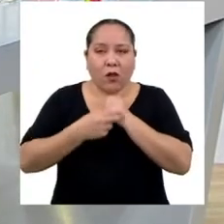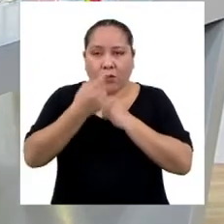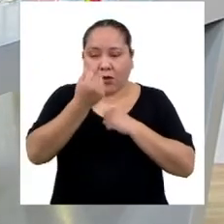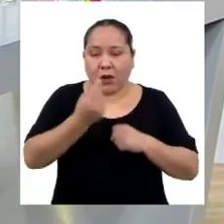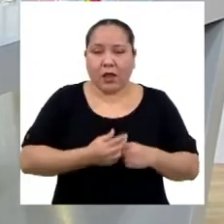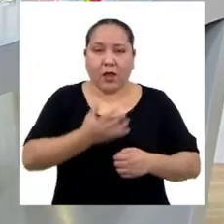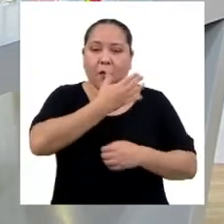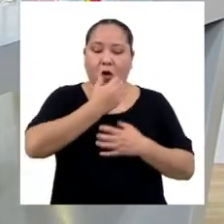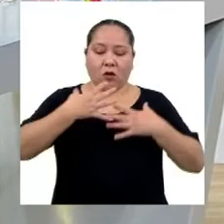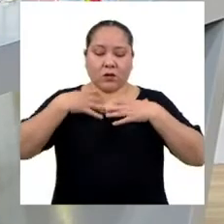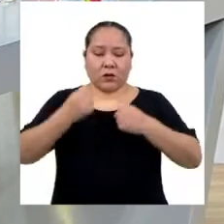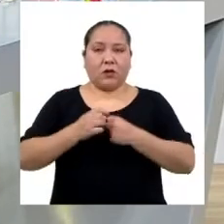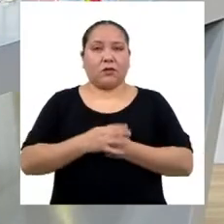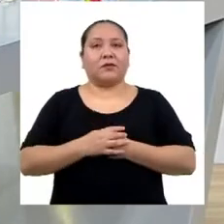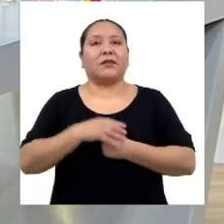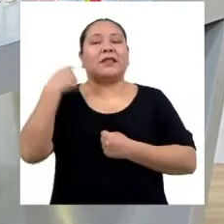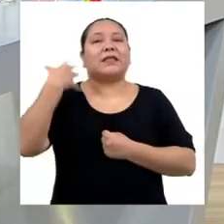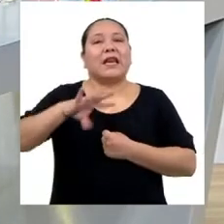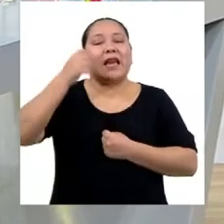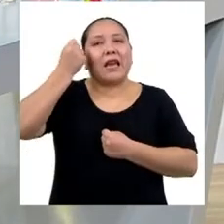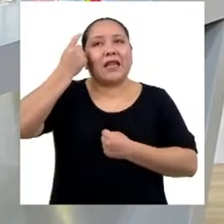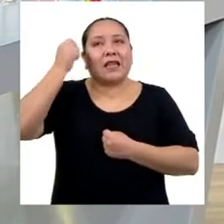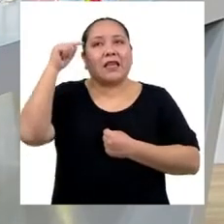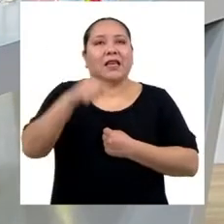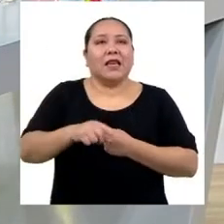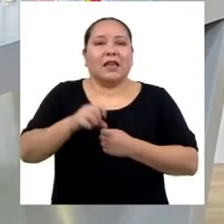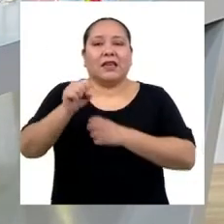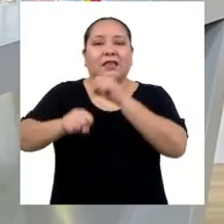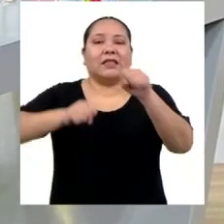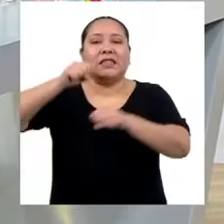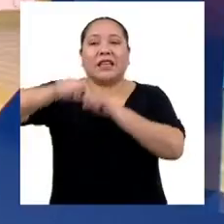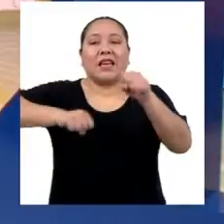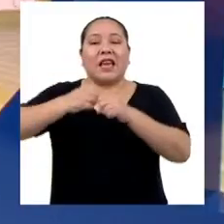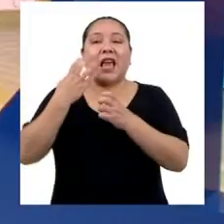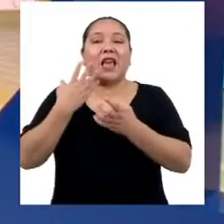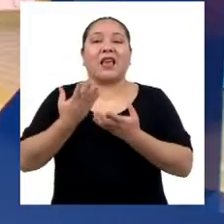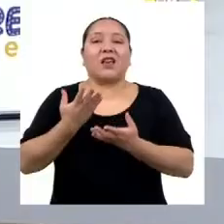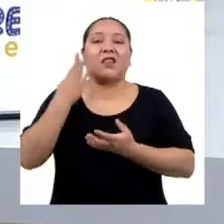salud. Ahora entiendo por qué le dicen el transporte del futuro.